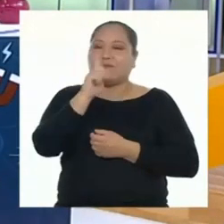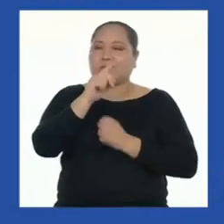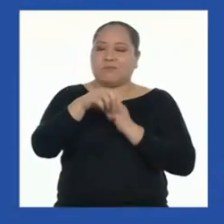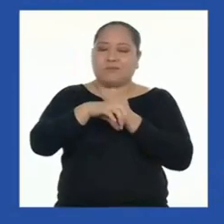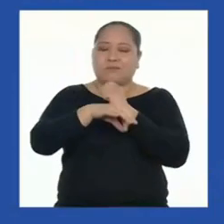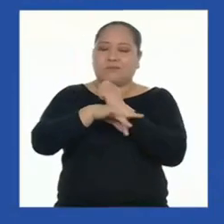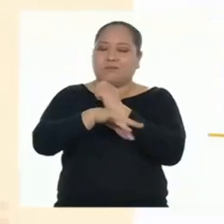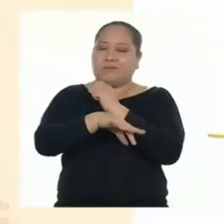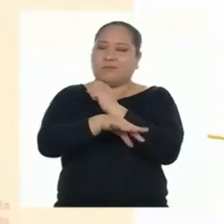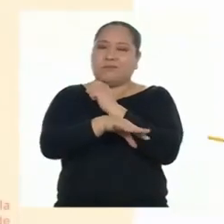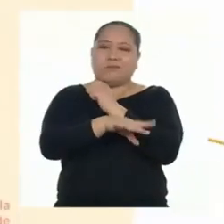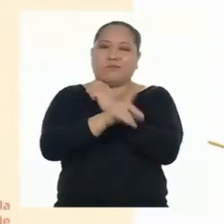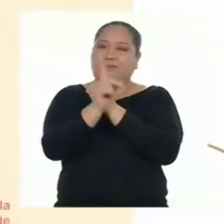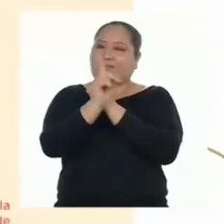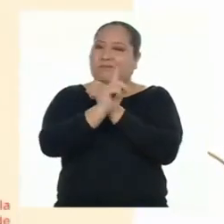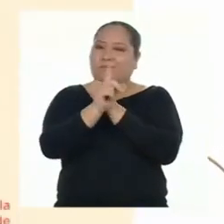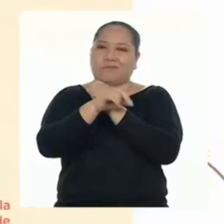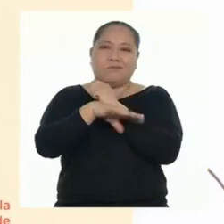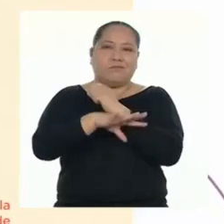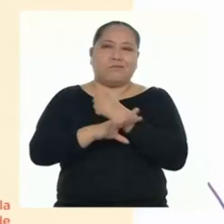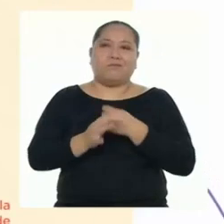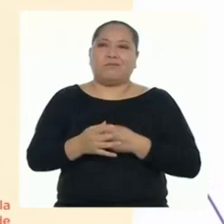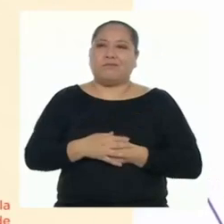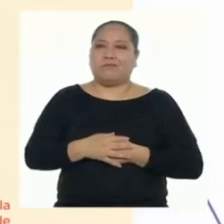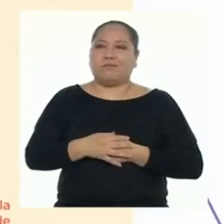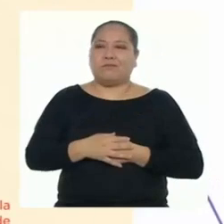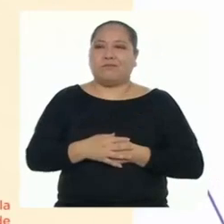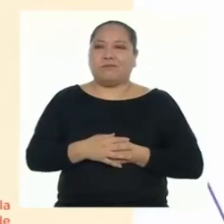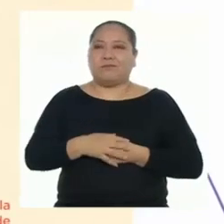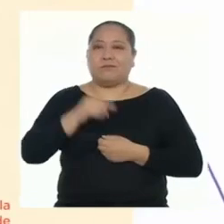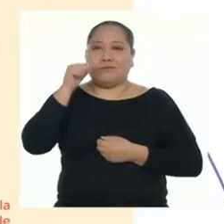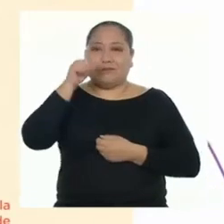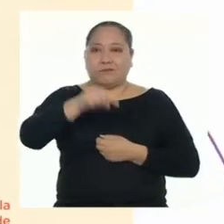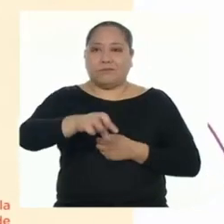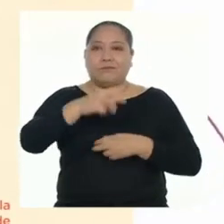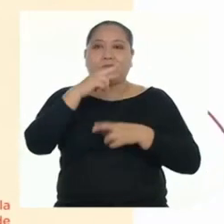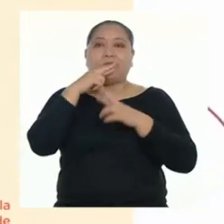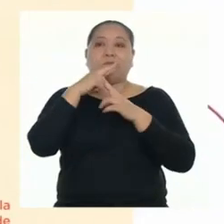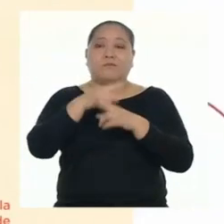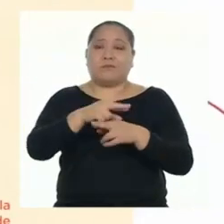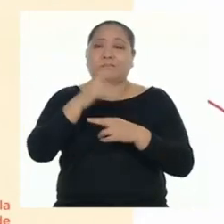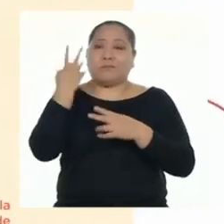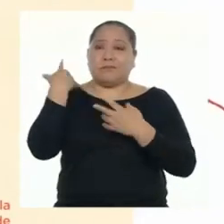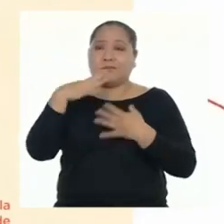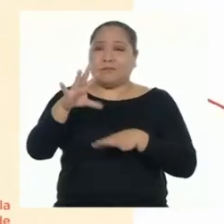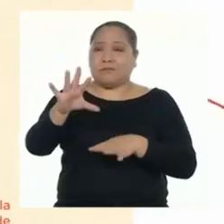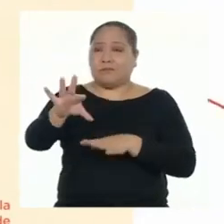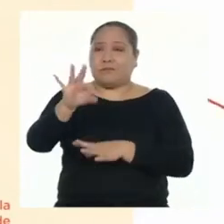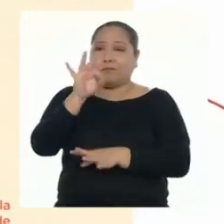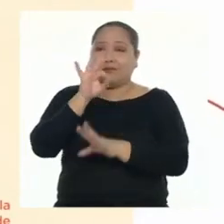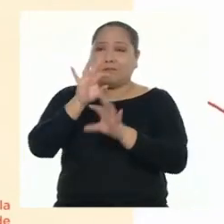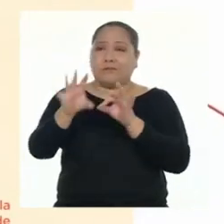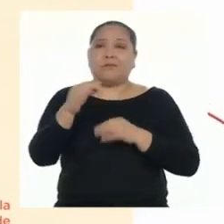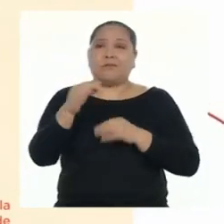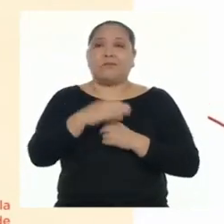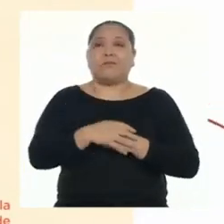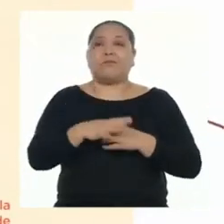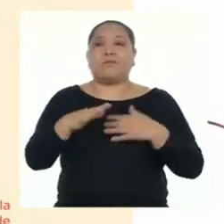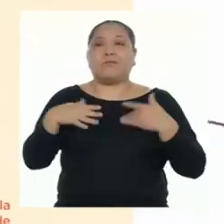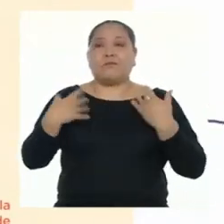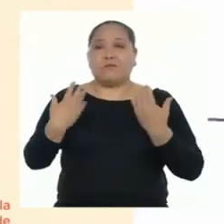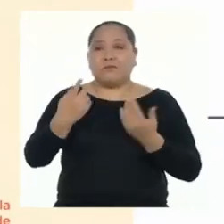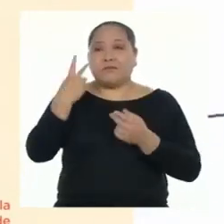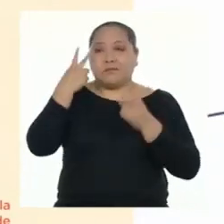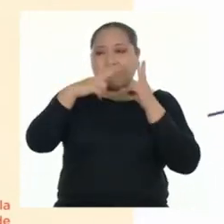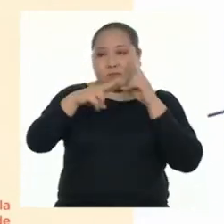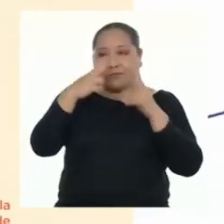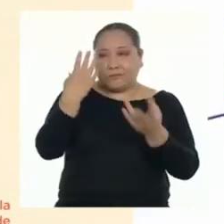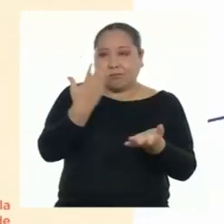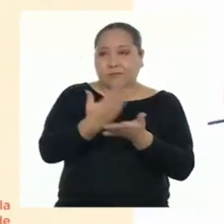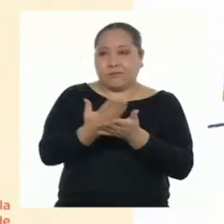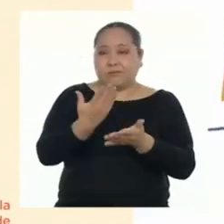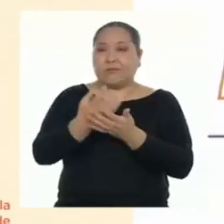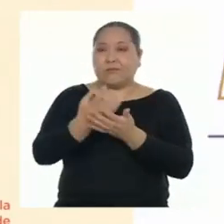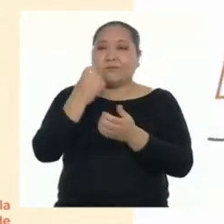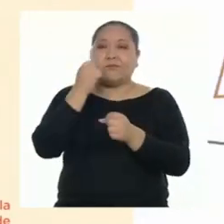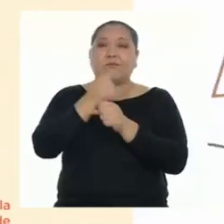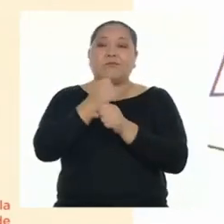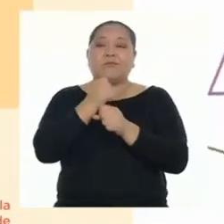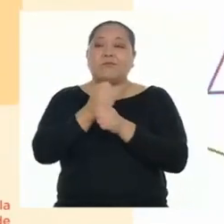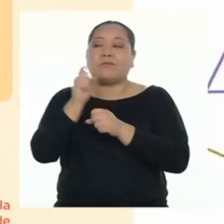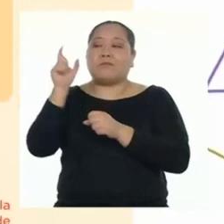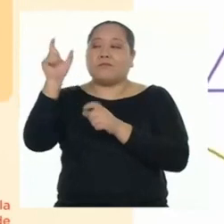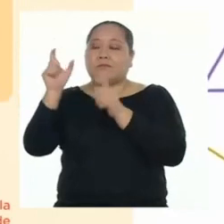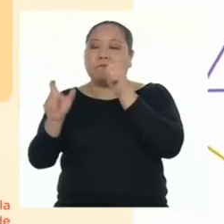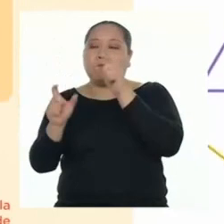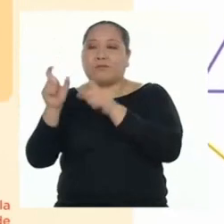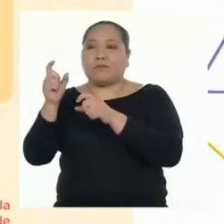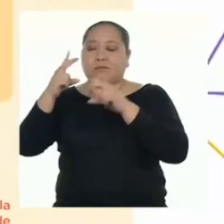crecen raíces. Muy bien. Además, esta respuesta que hemos obtenido, podemos corroborarla con el trabajo de los científicos